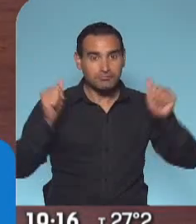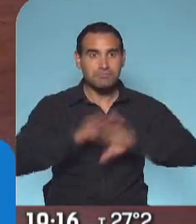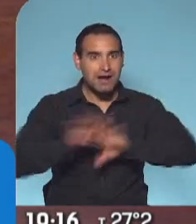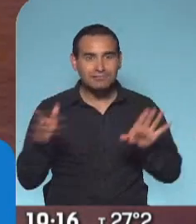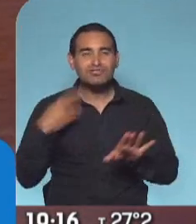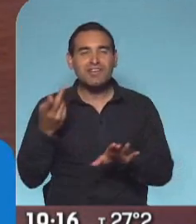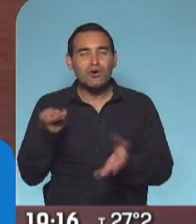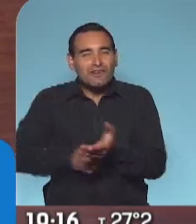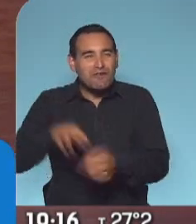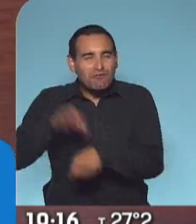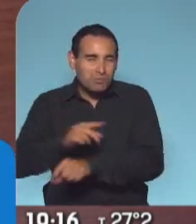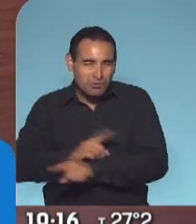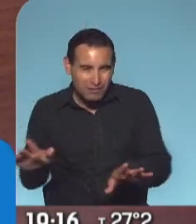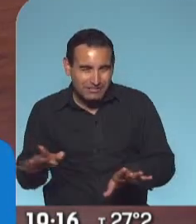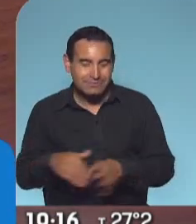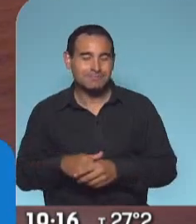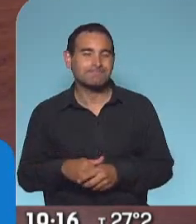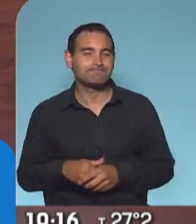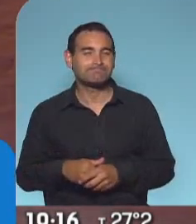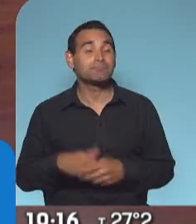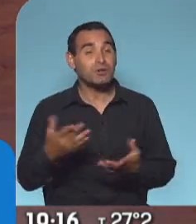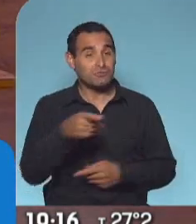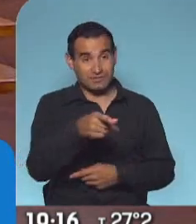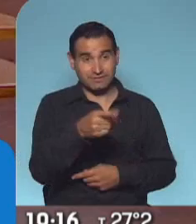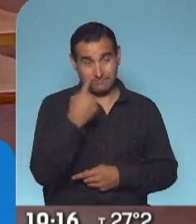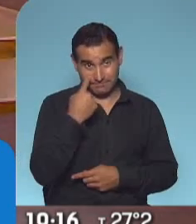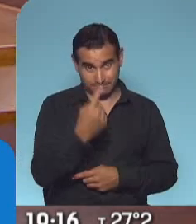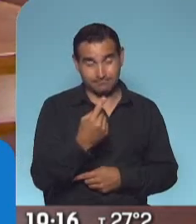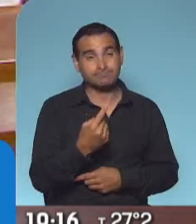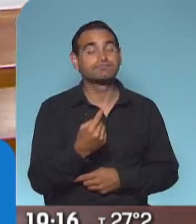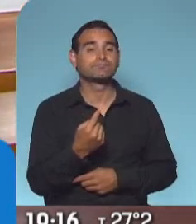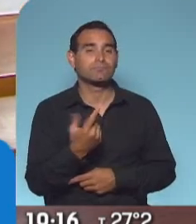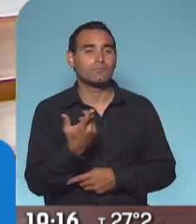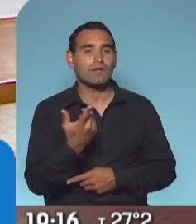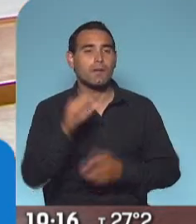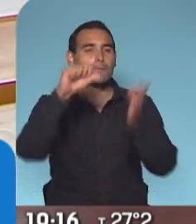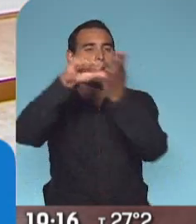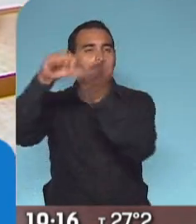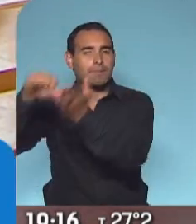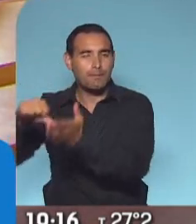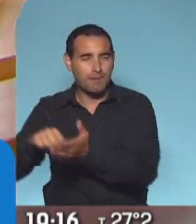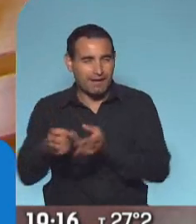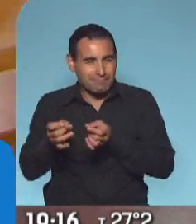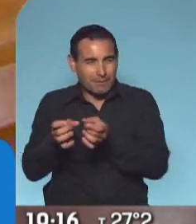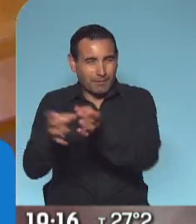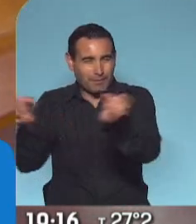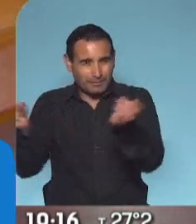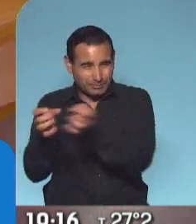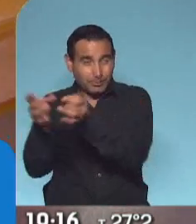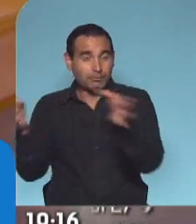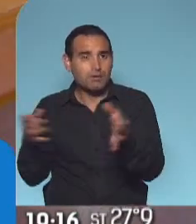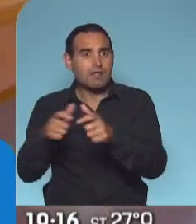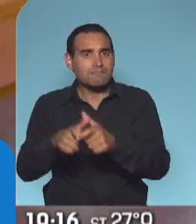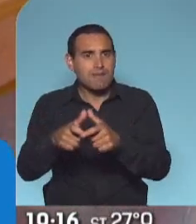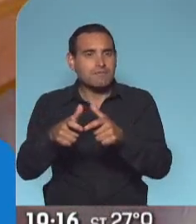Por eso es lo que pasa también que si ustedes ven en todos los países donde empezó la epidemia, el crecimiento